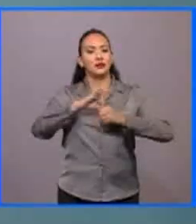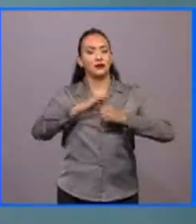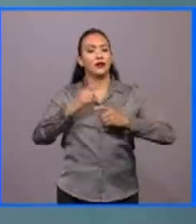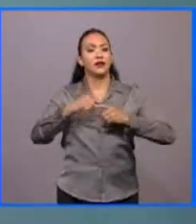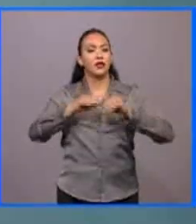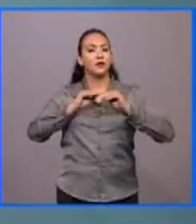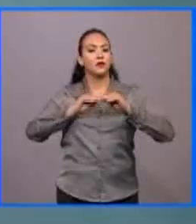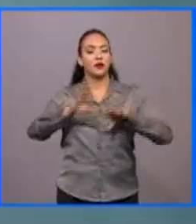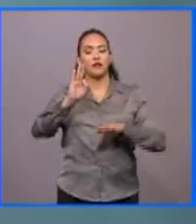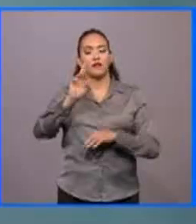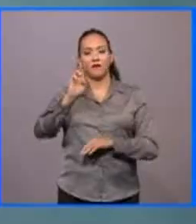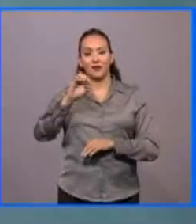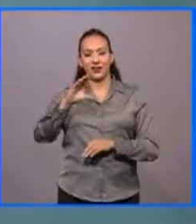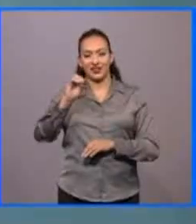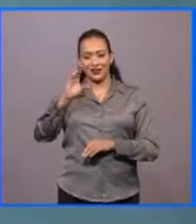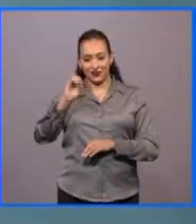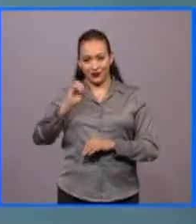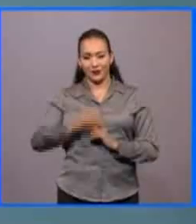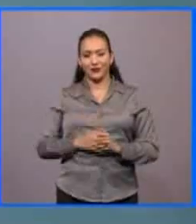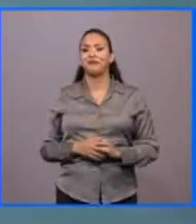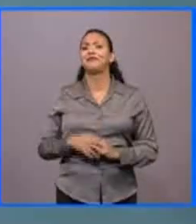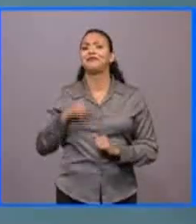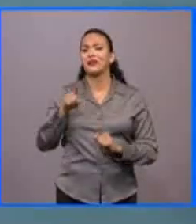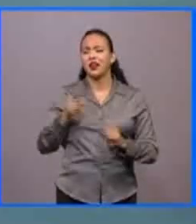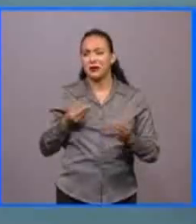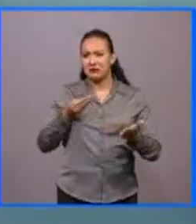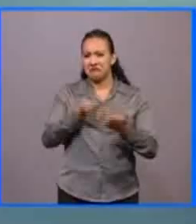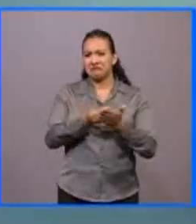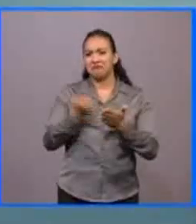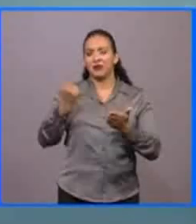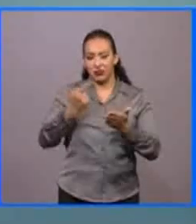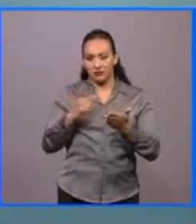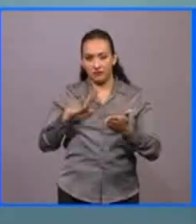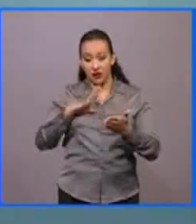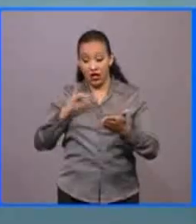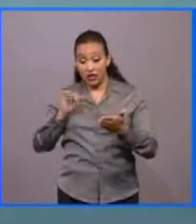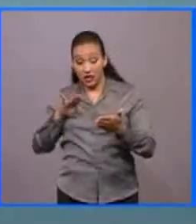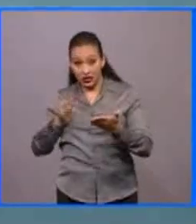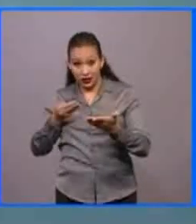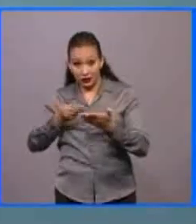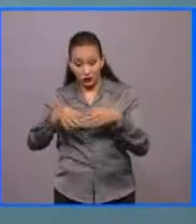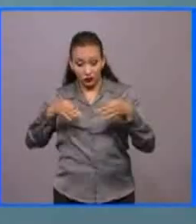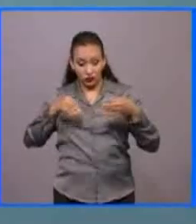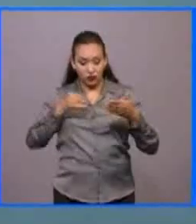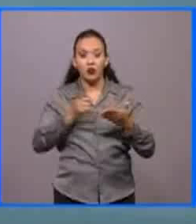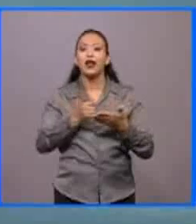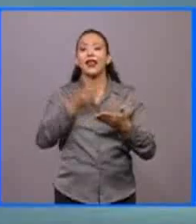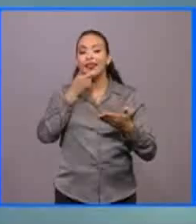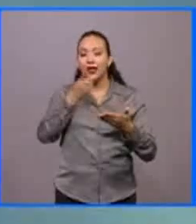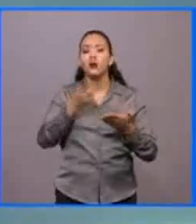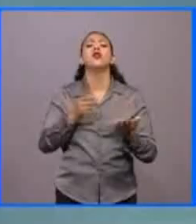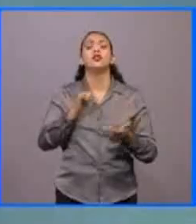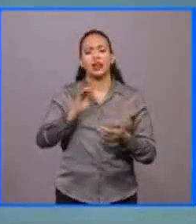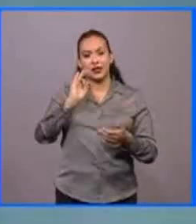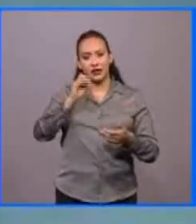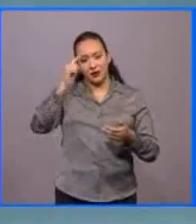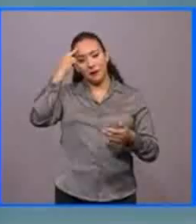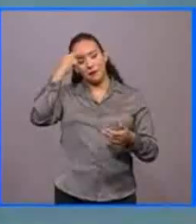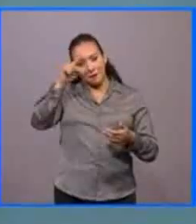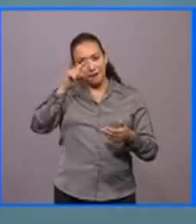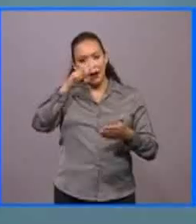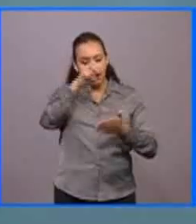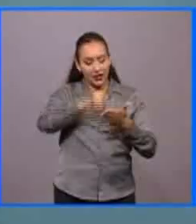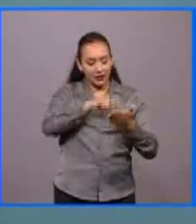promovido por Francisco Javier Calderón Rodríguez, en el que impugna el acuerdo del INE por el que aprobó el diseño de las boletas para la elección